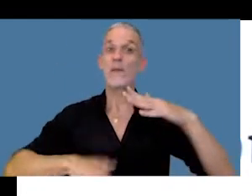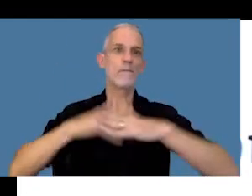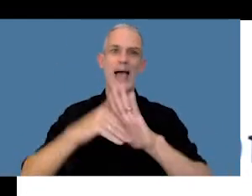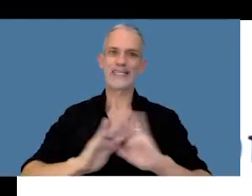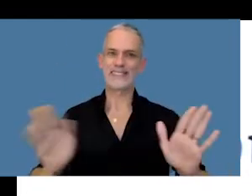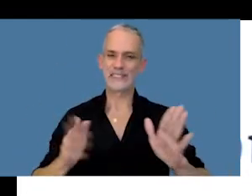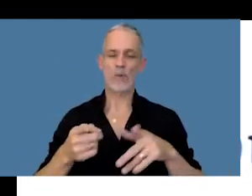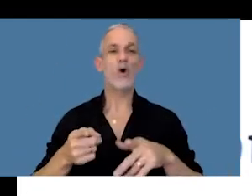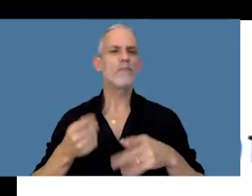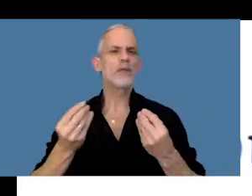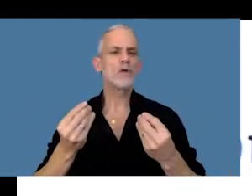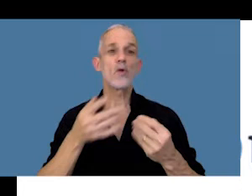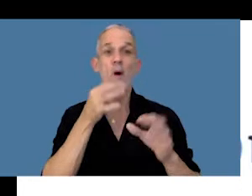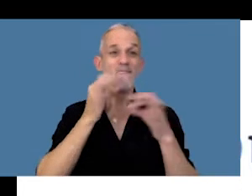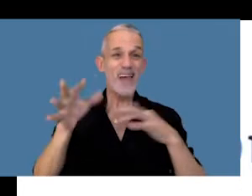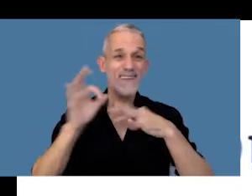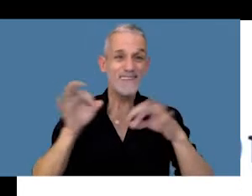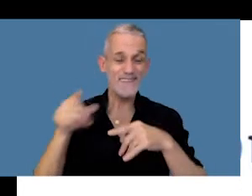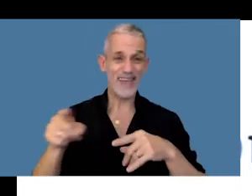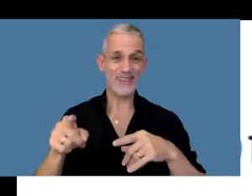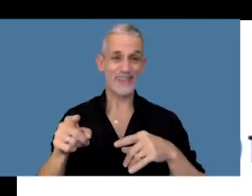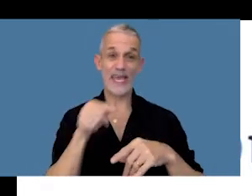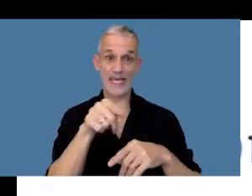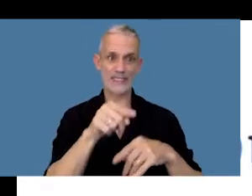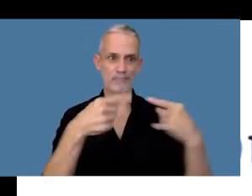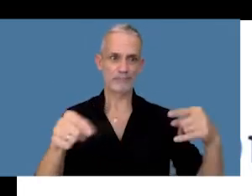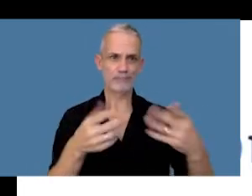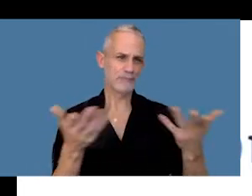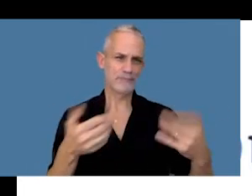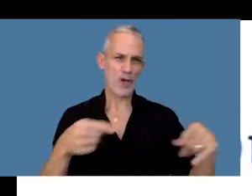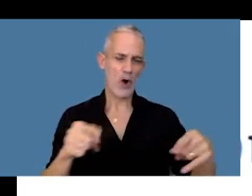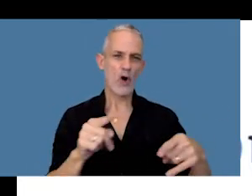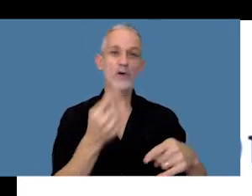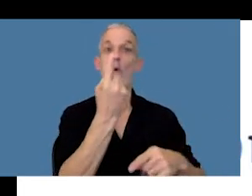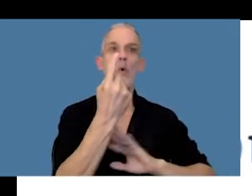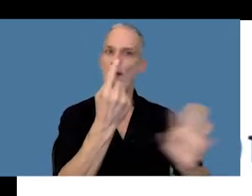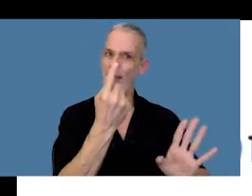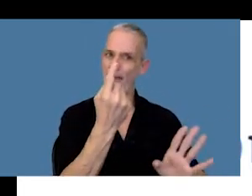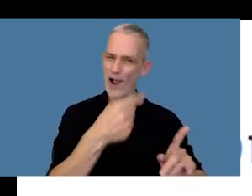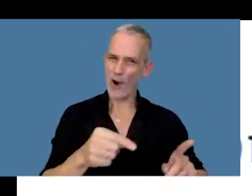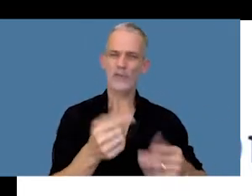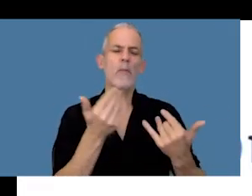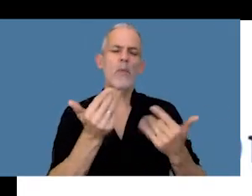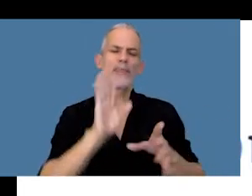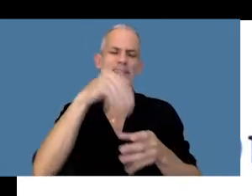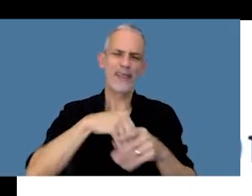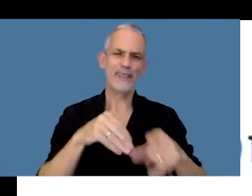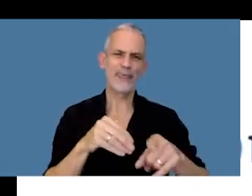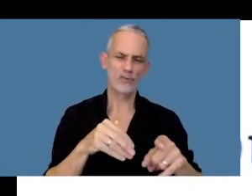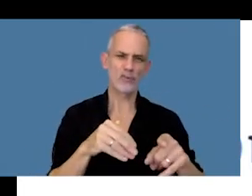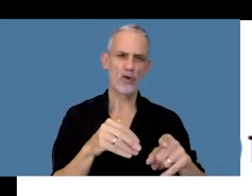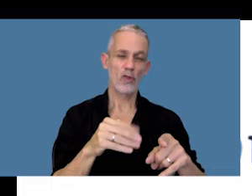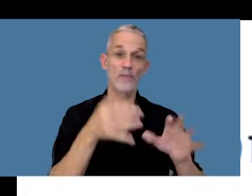es solamente haber vendido ese bien, un único bien. Puede estar a